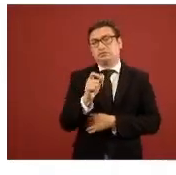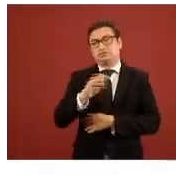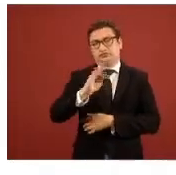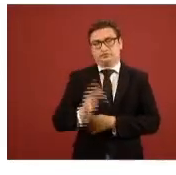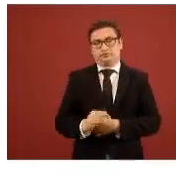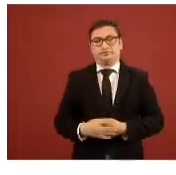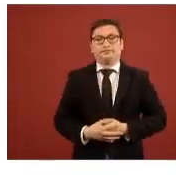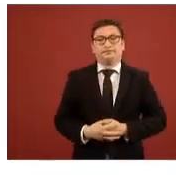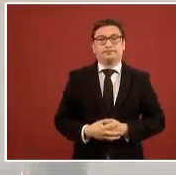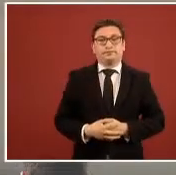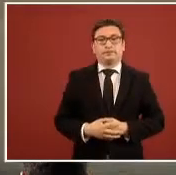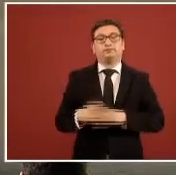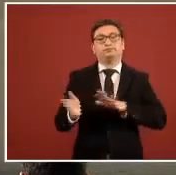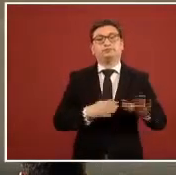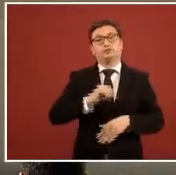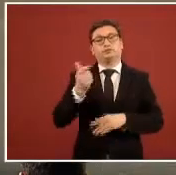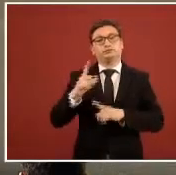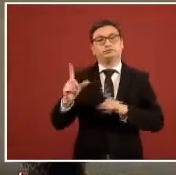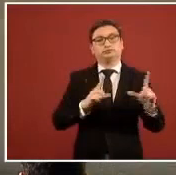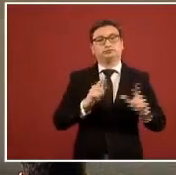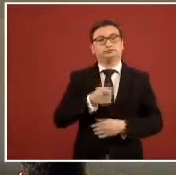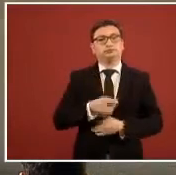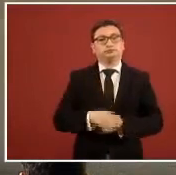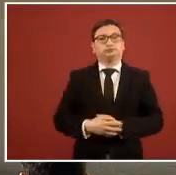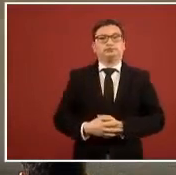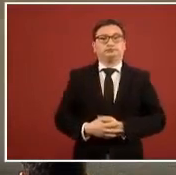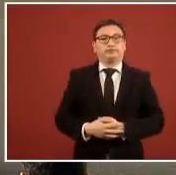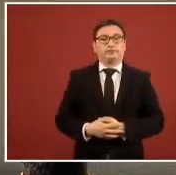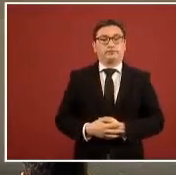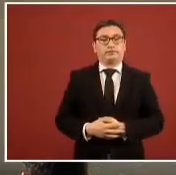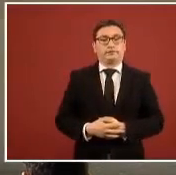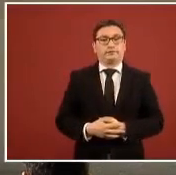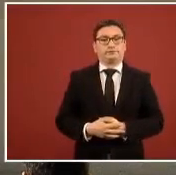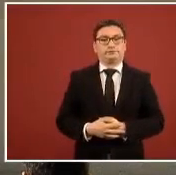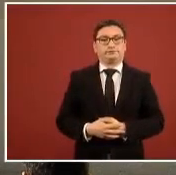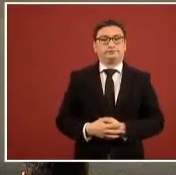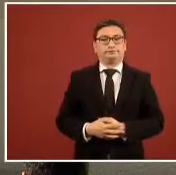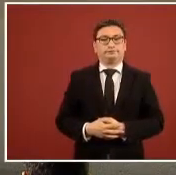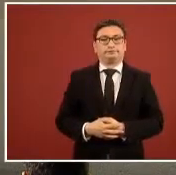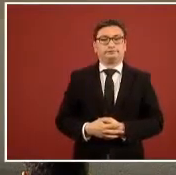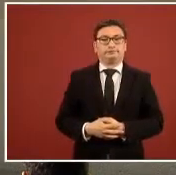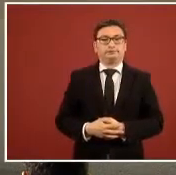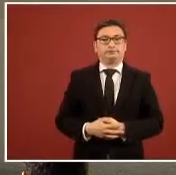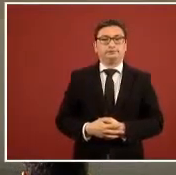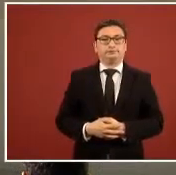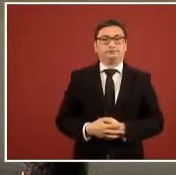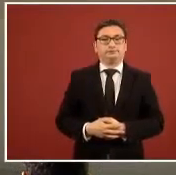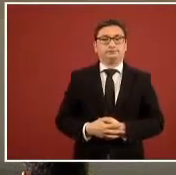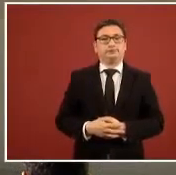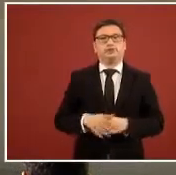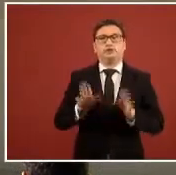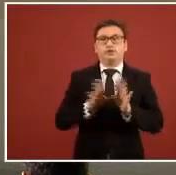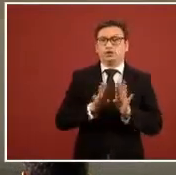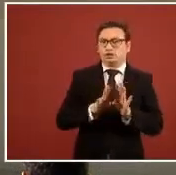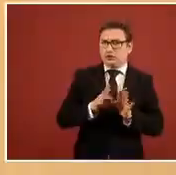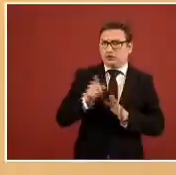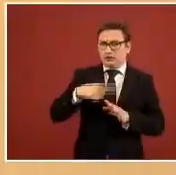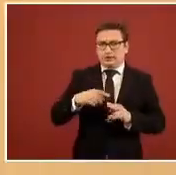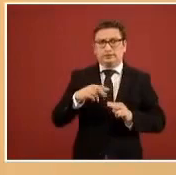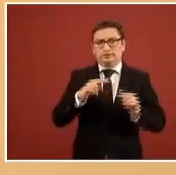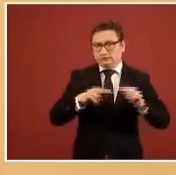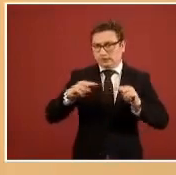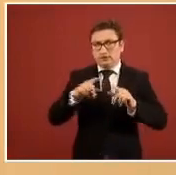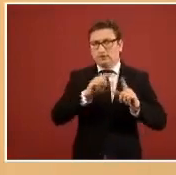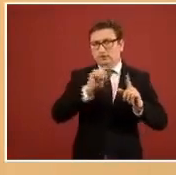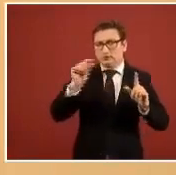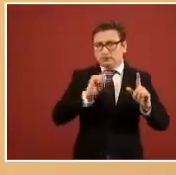20%. En la siguiente diapositiva podemos ver las comorbilidades asociadas a las que ya